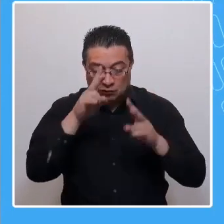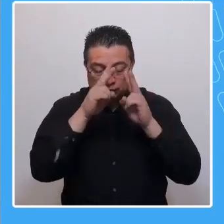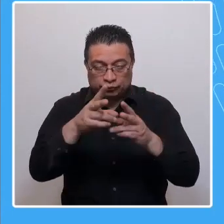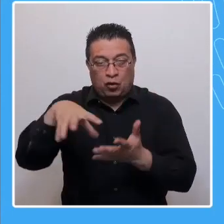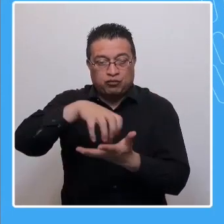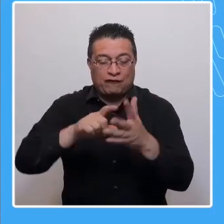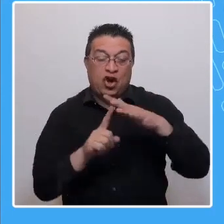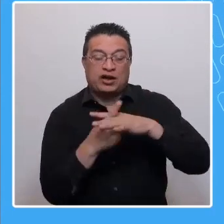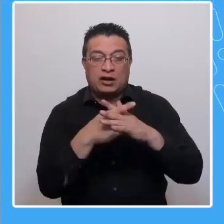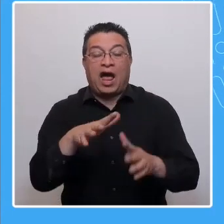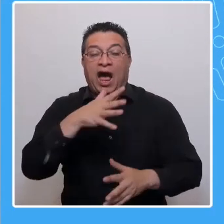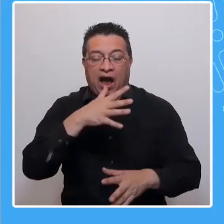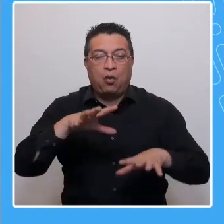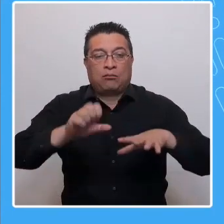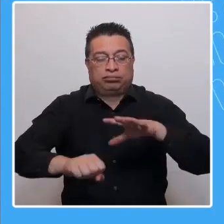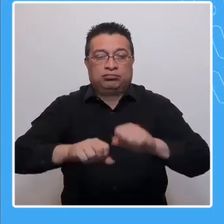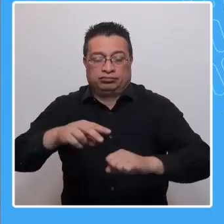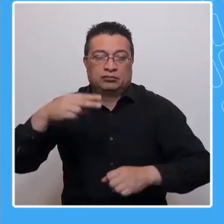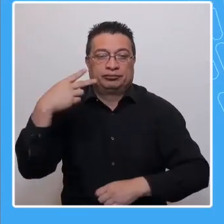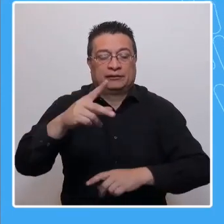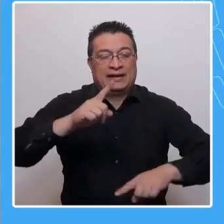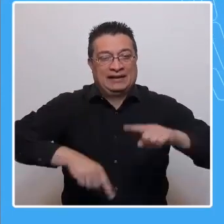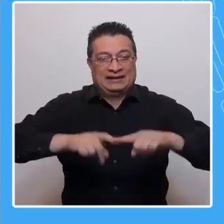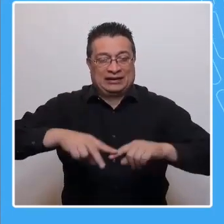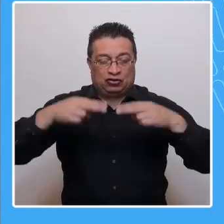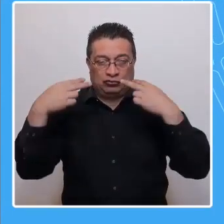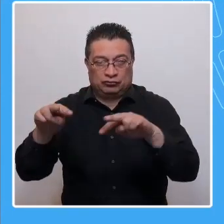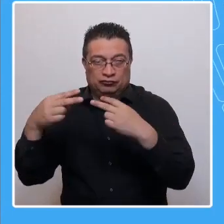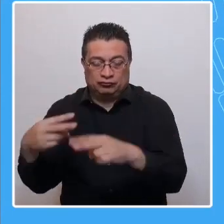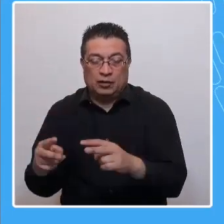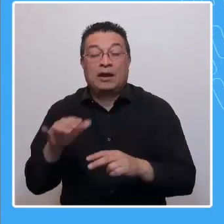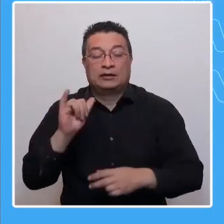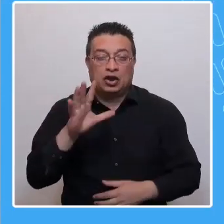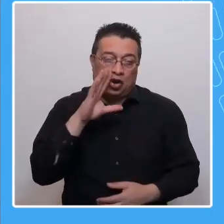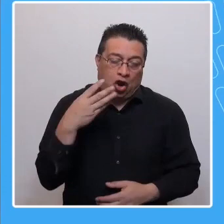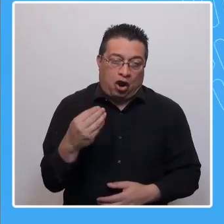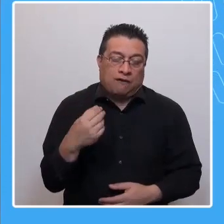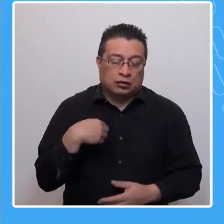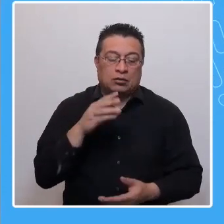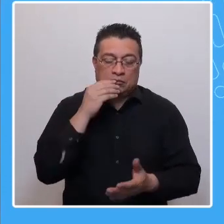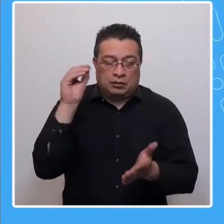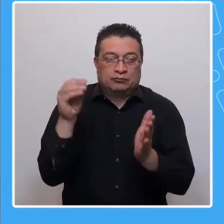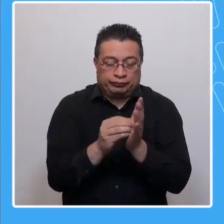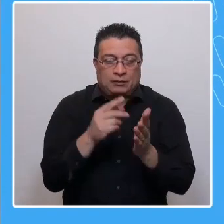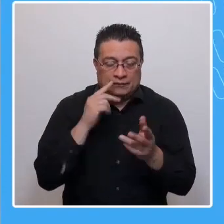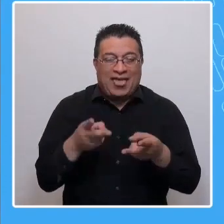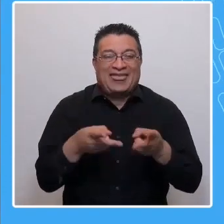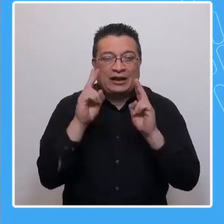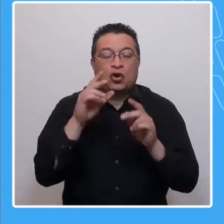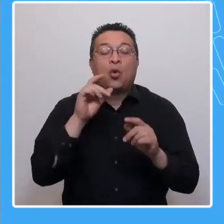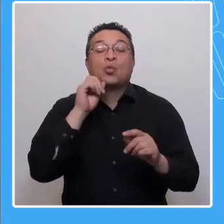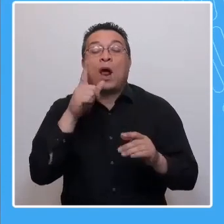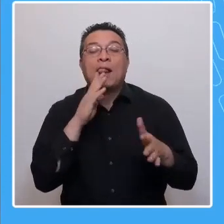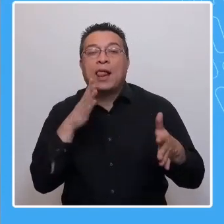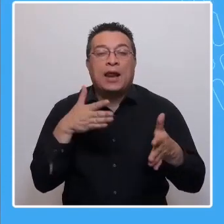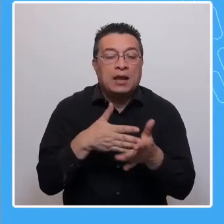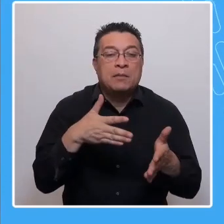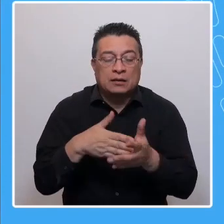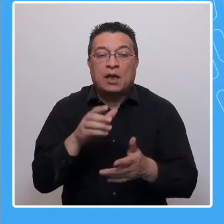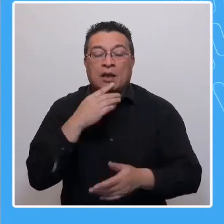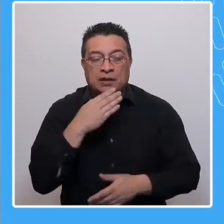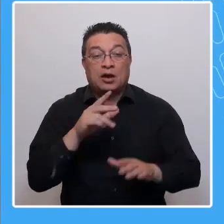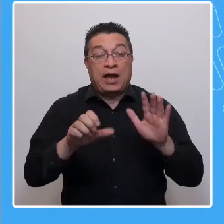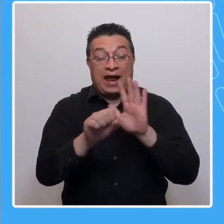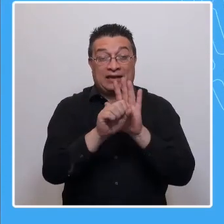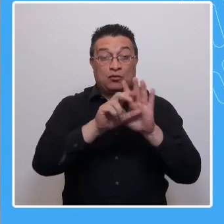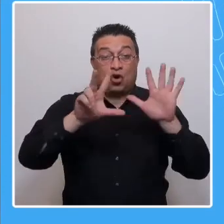derechos sobre las aguas existentes en sus territorios y obviamente también establece en qué consiste este derecho y cuáles son sus límites. El artículo 8